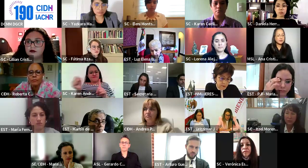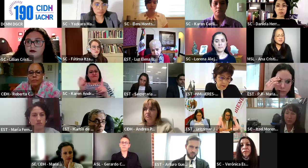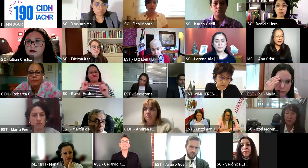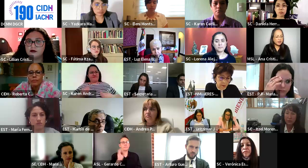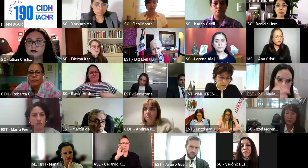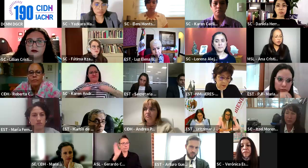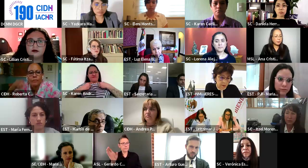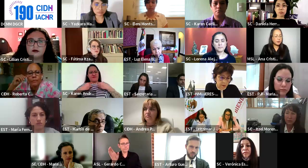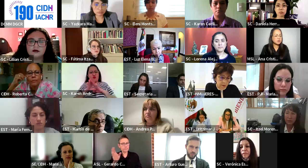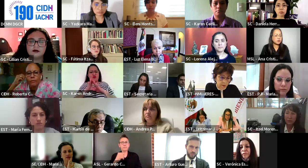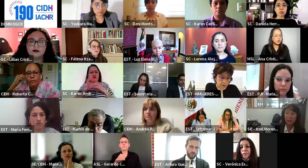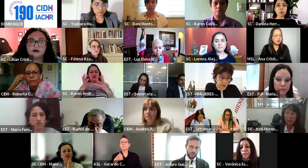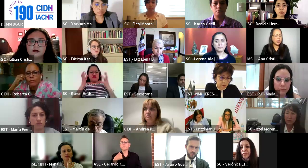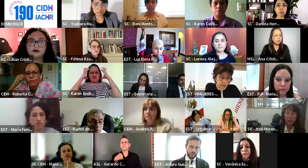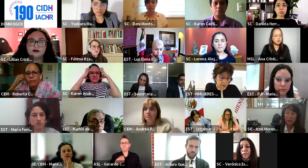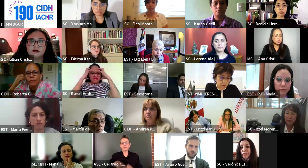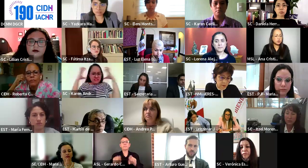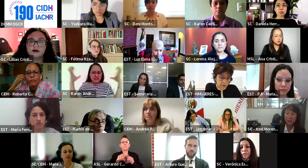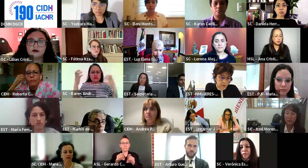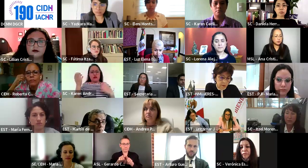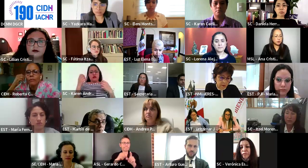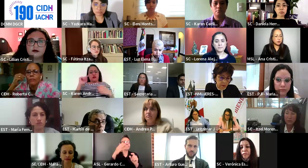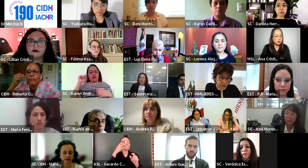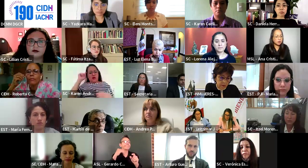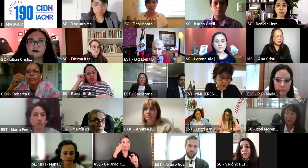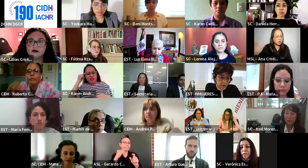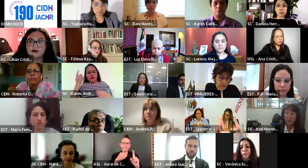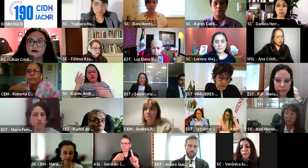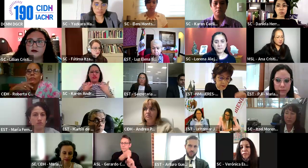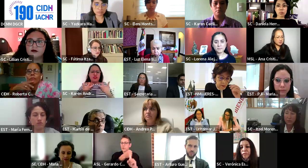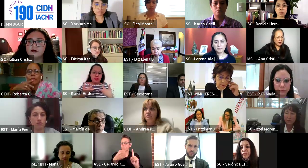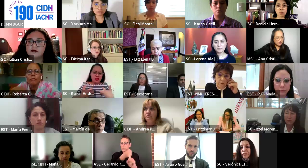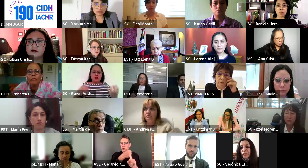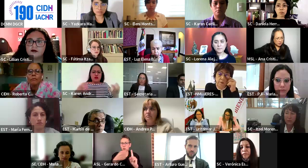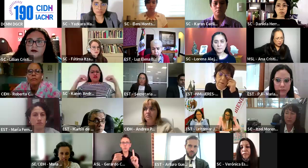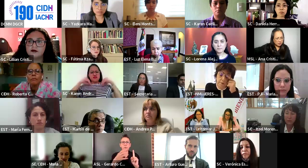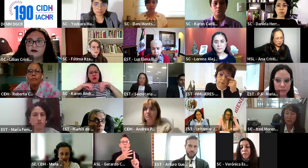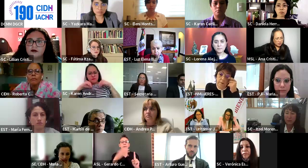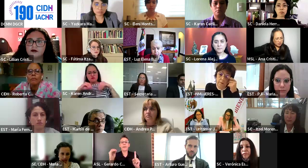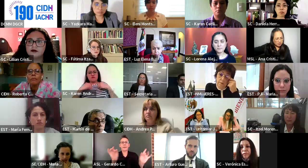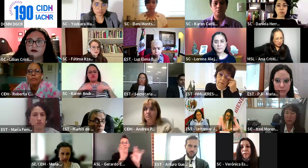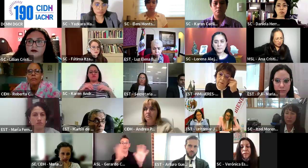Hola, mi nombre es Karen. Yo también sufrí abuso y violencia.